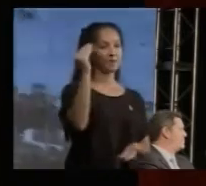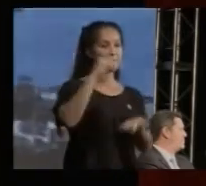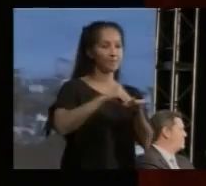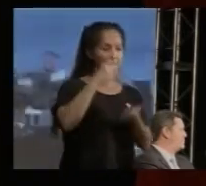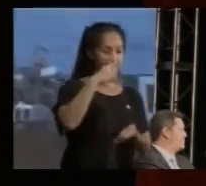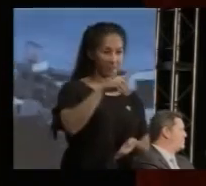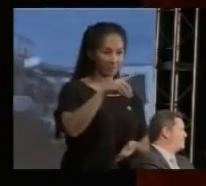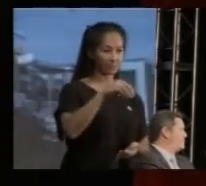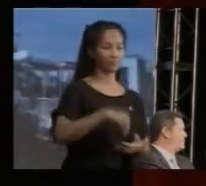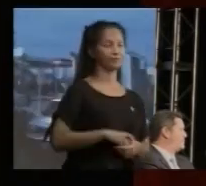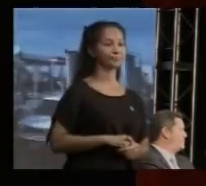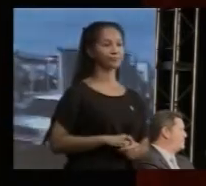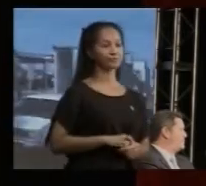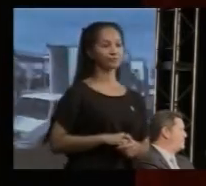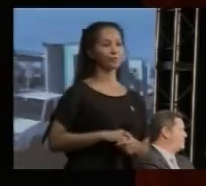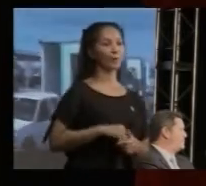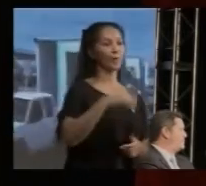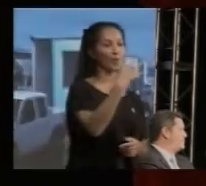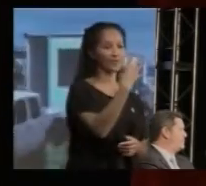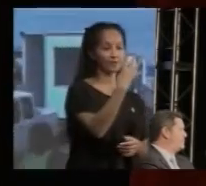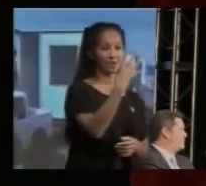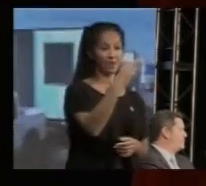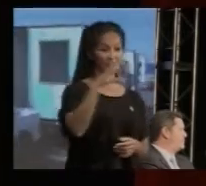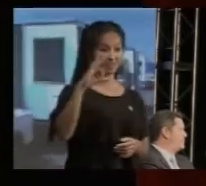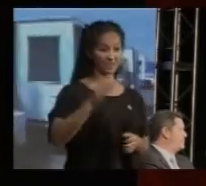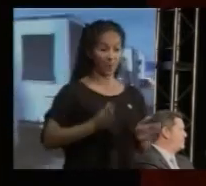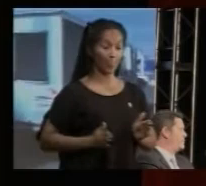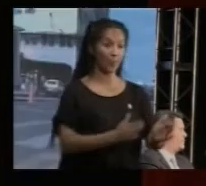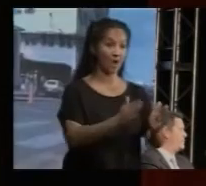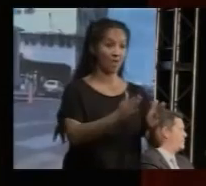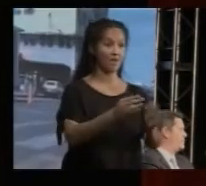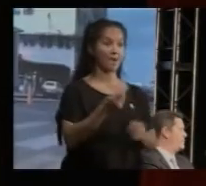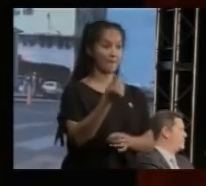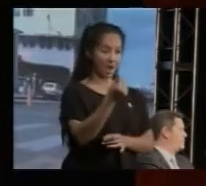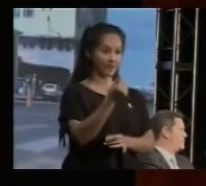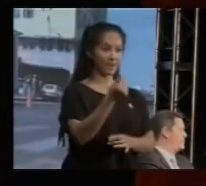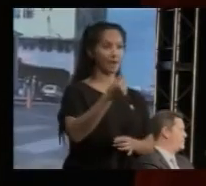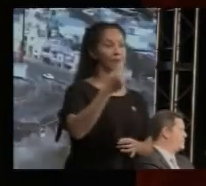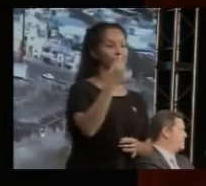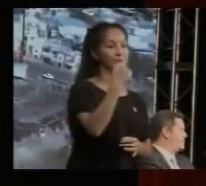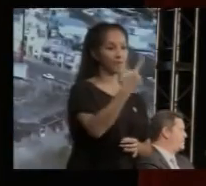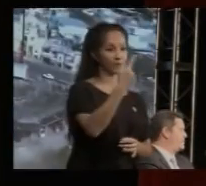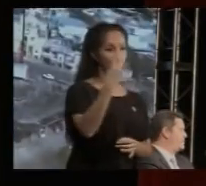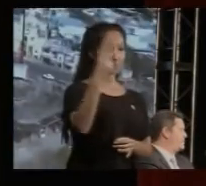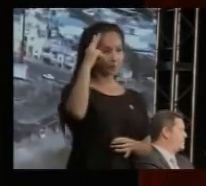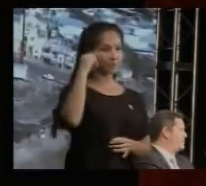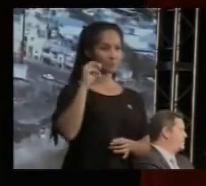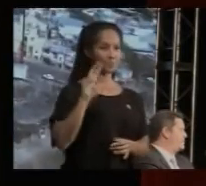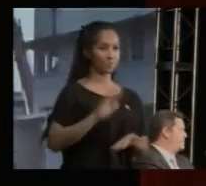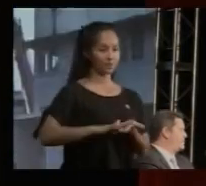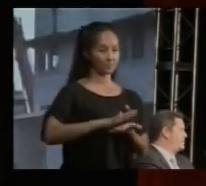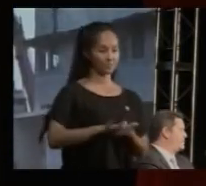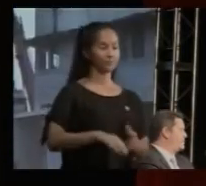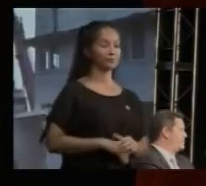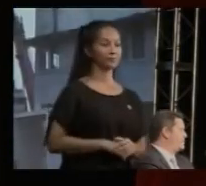de repavimentación de 400 cuadras con un presupuesto de 150 millones de pesos. El